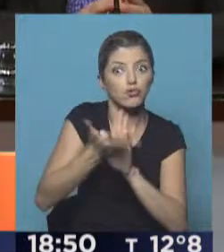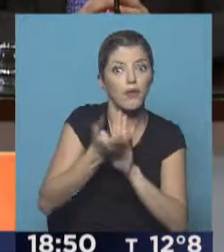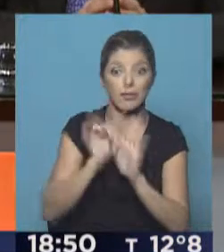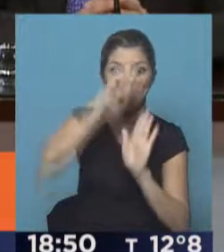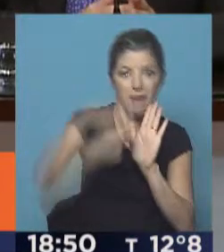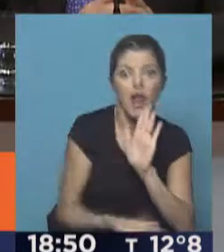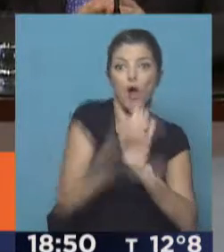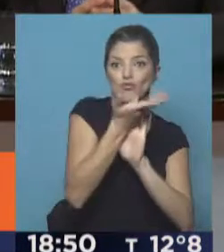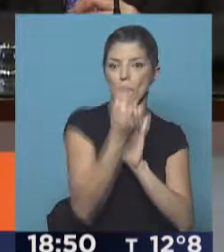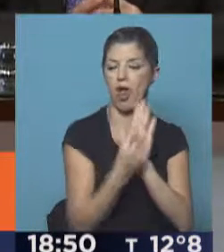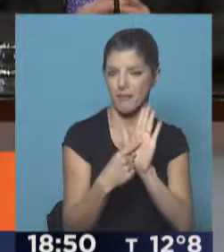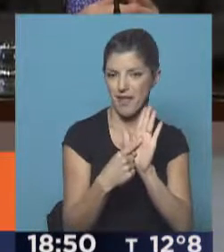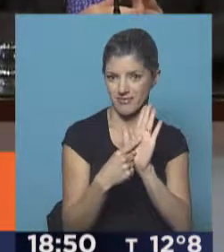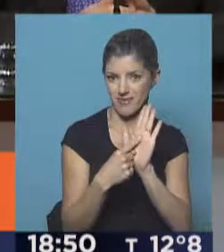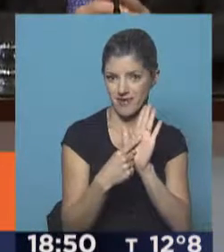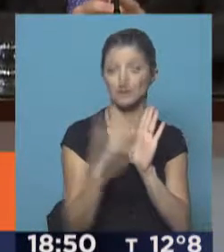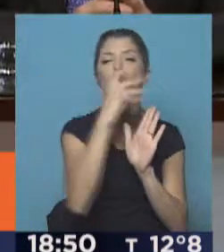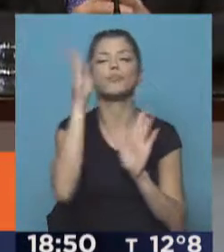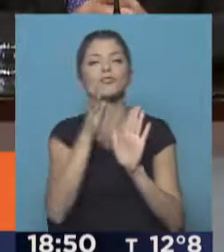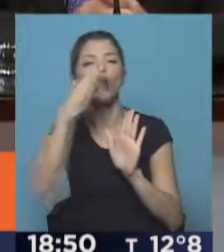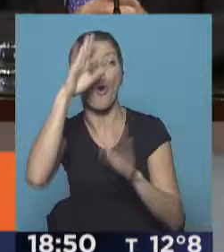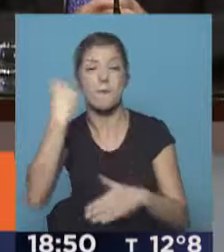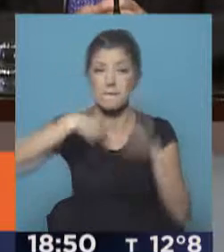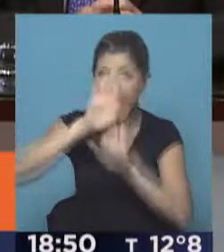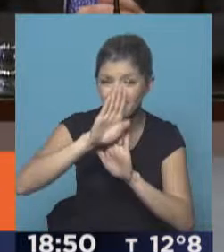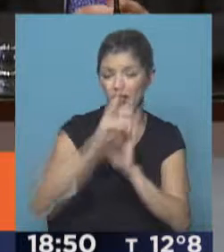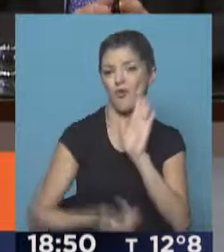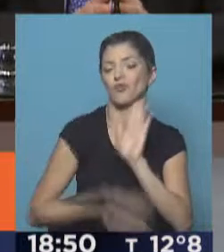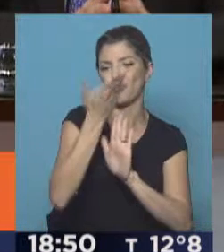que dan mucho más que 400%, como hemos visto en algunos casos,